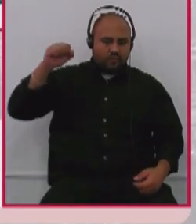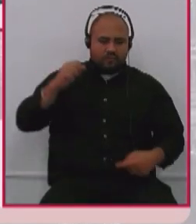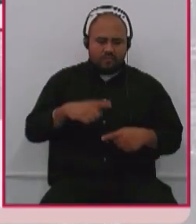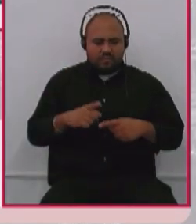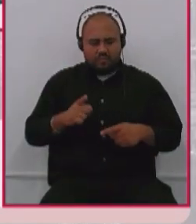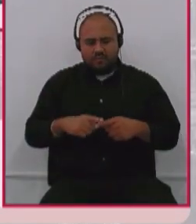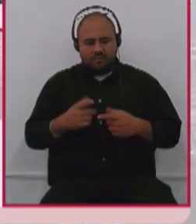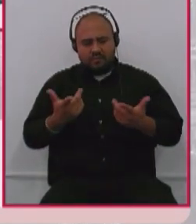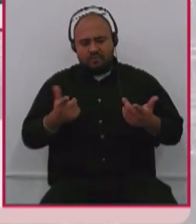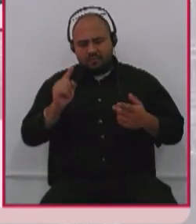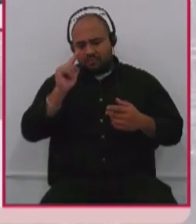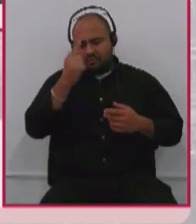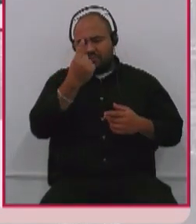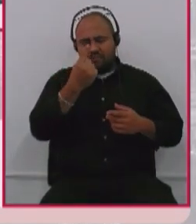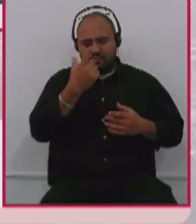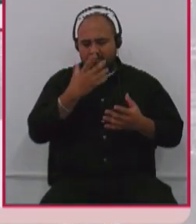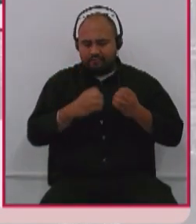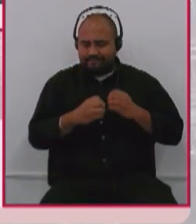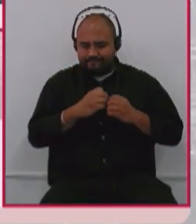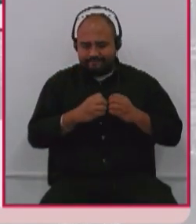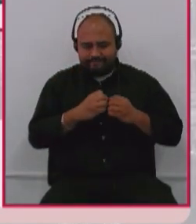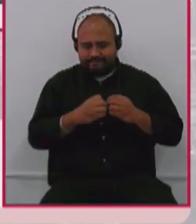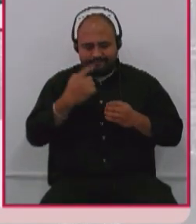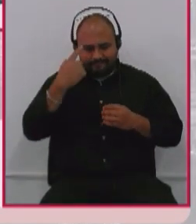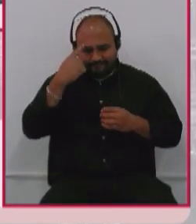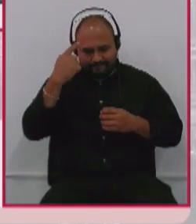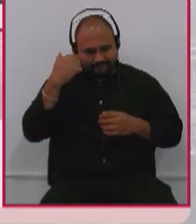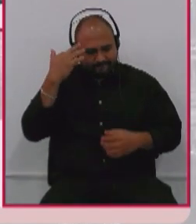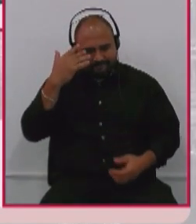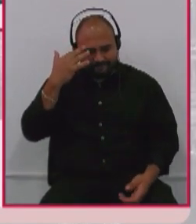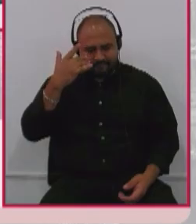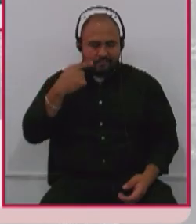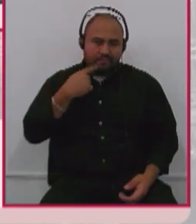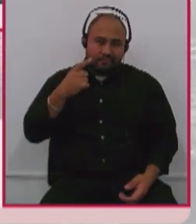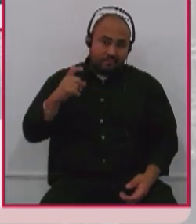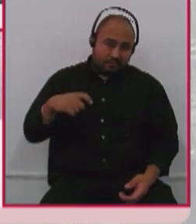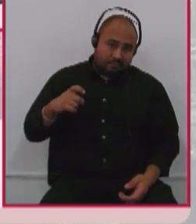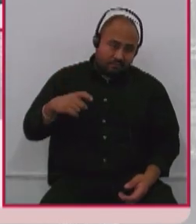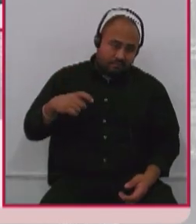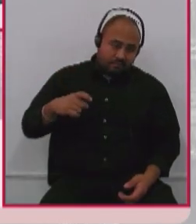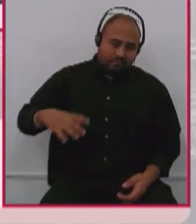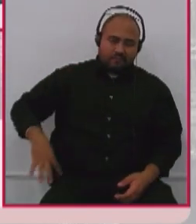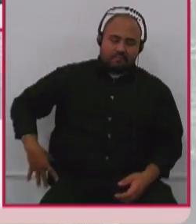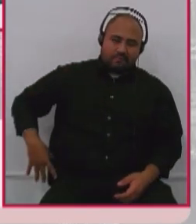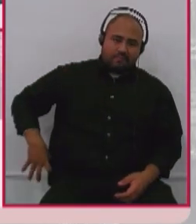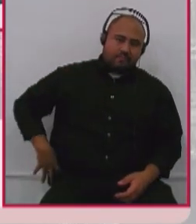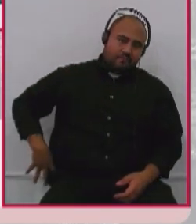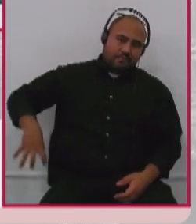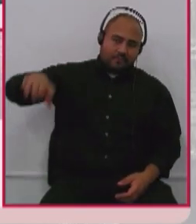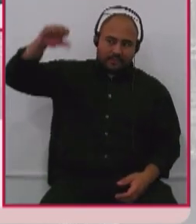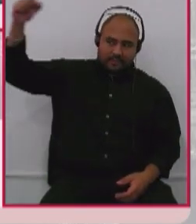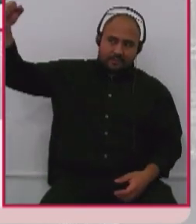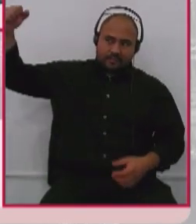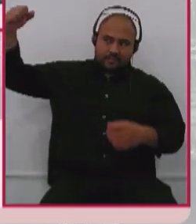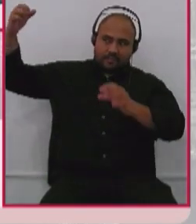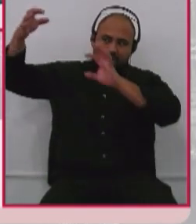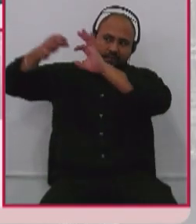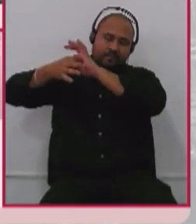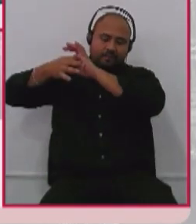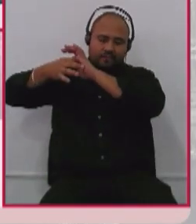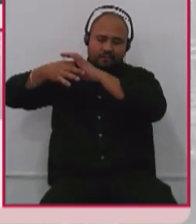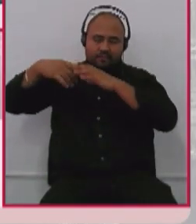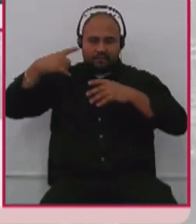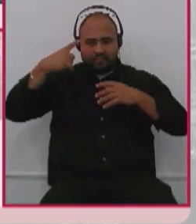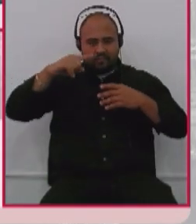¿no? La primera pregunta es, ¿realmente necesitamos estar anclados desde el inicio de la inyección? Empezamos por las